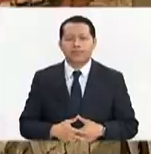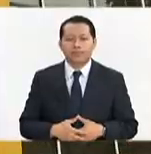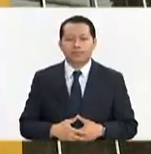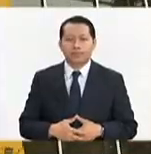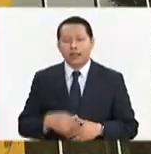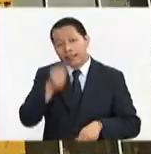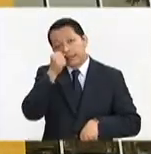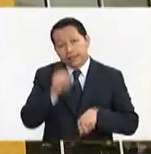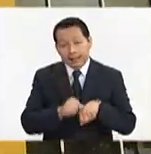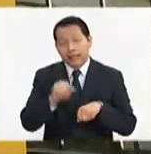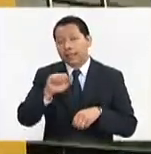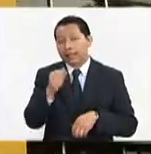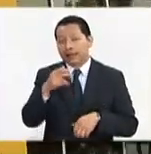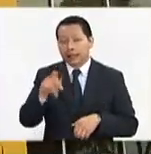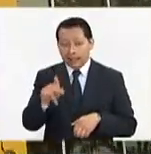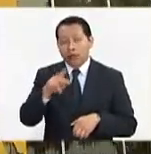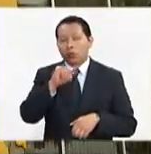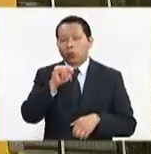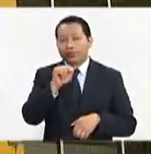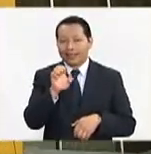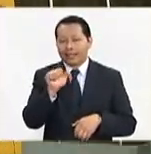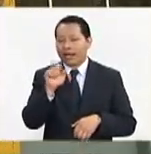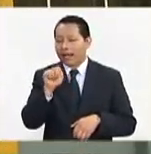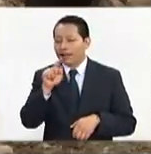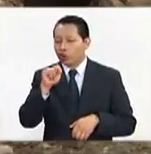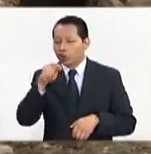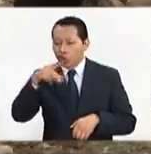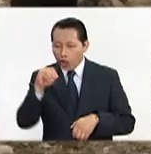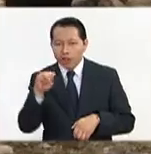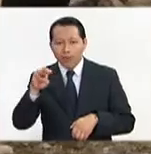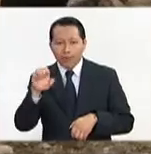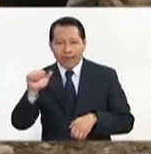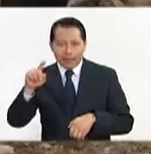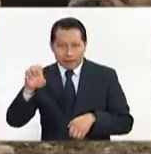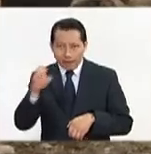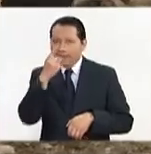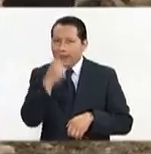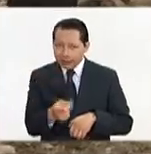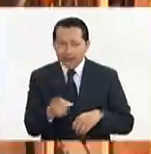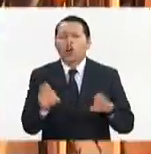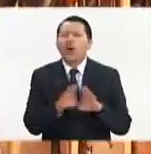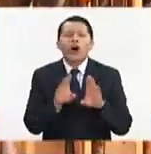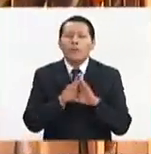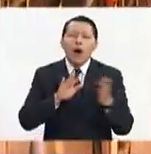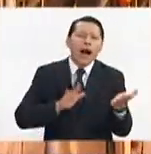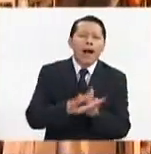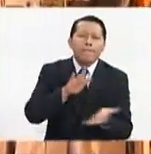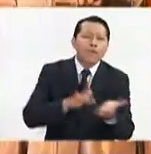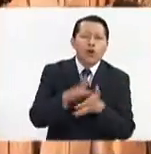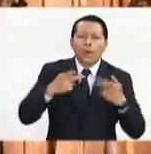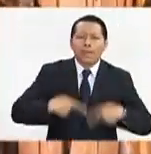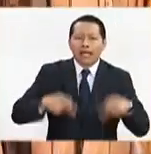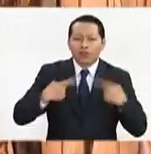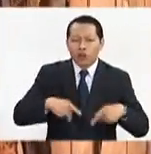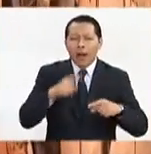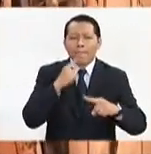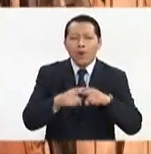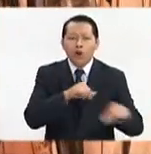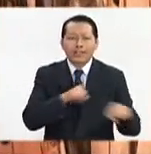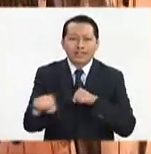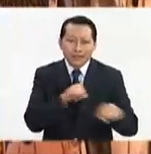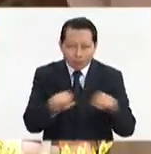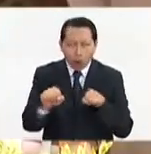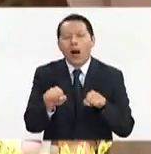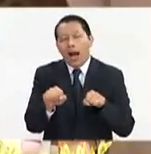El secretario de Hacienda, José Antonio Meade, presentó un esquema para apoyar a los damnificados por el sismo del 19 de septiembre y reactivar las